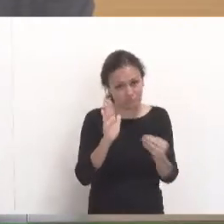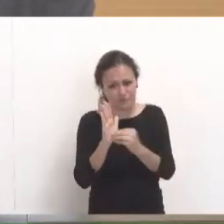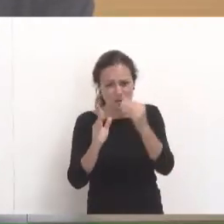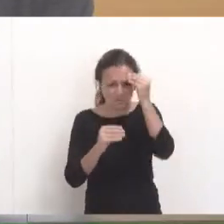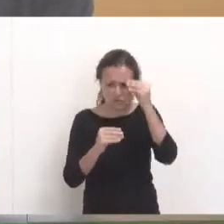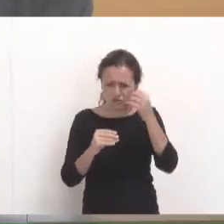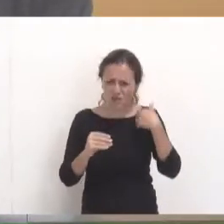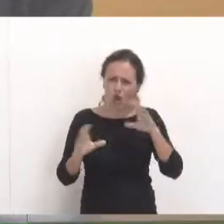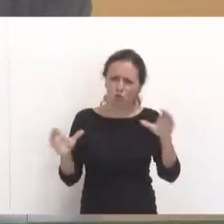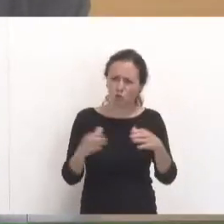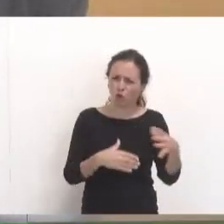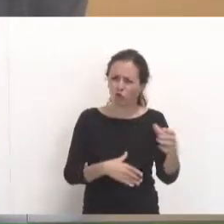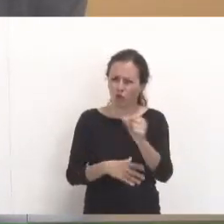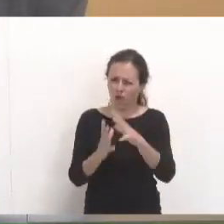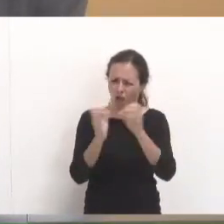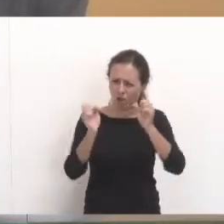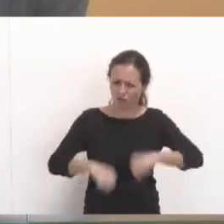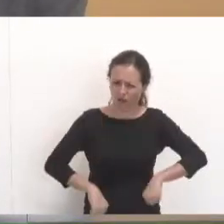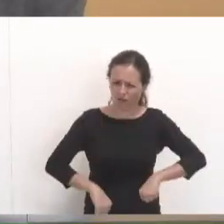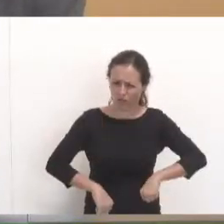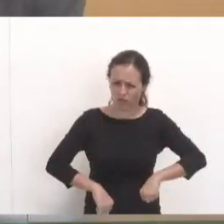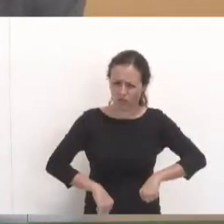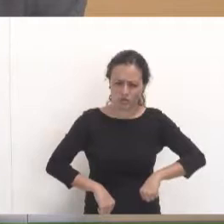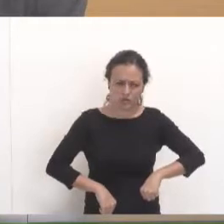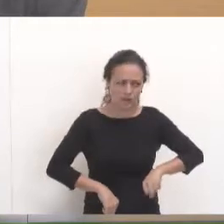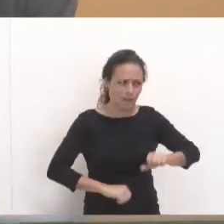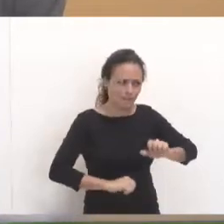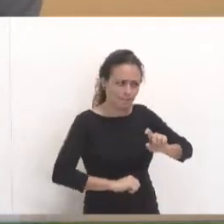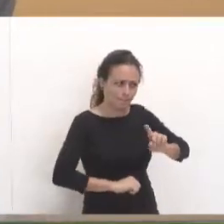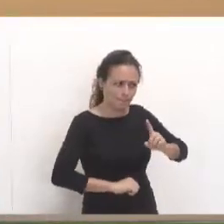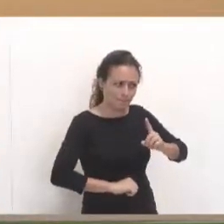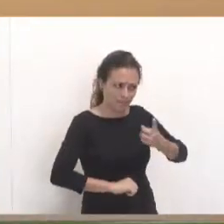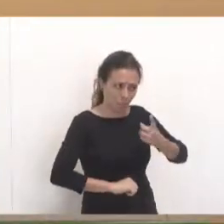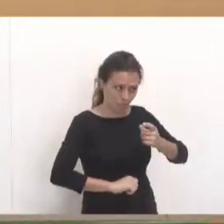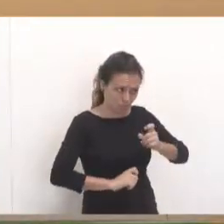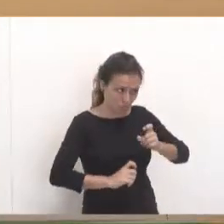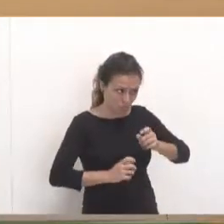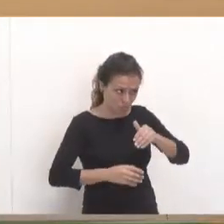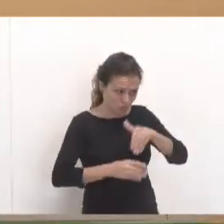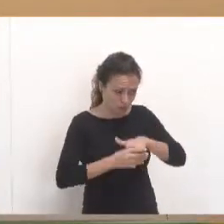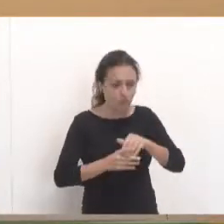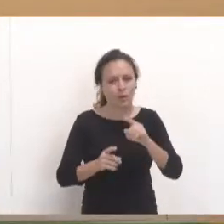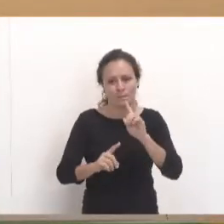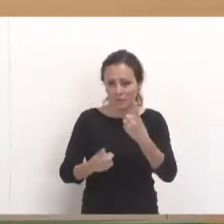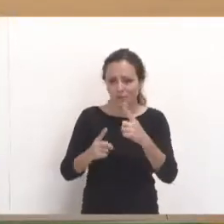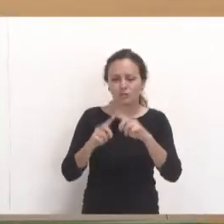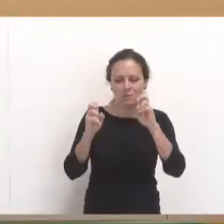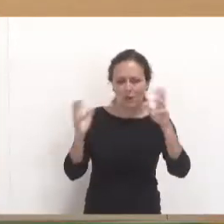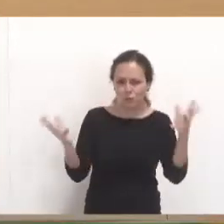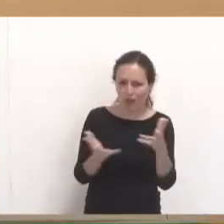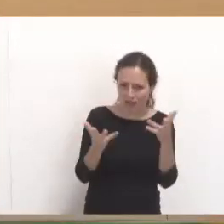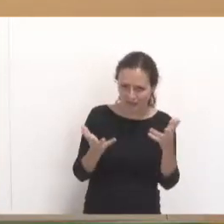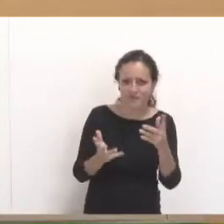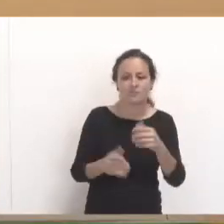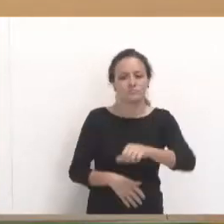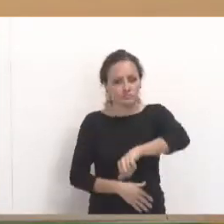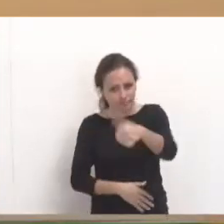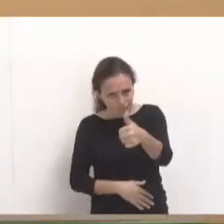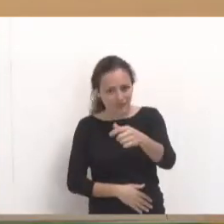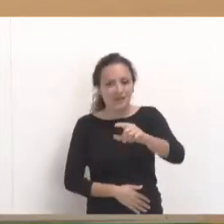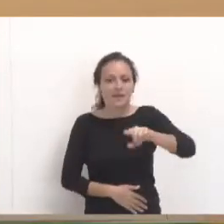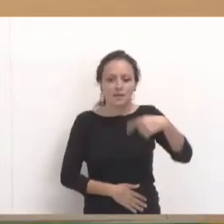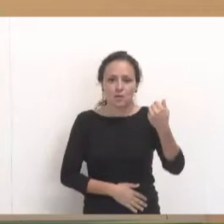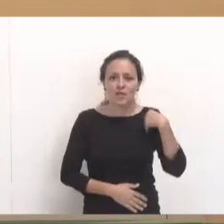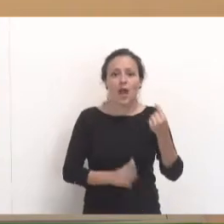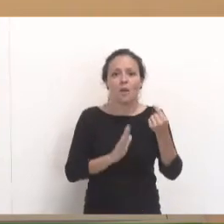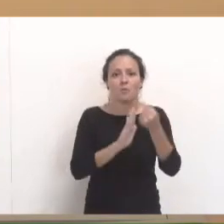de todos los grupos. Hay que primero votar. Hay que ratificar la urgencia y, por tanto, votarla para después someter el punto